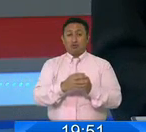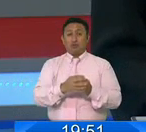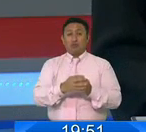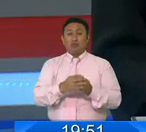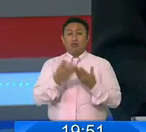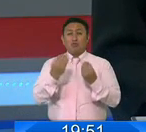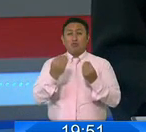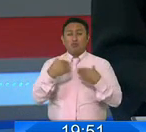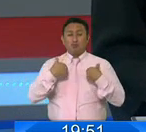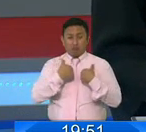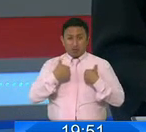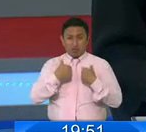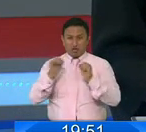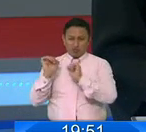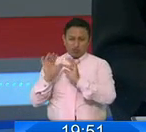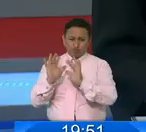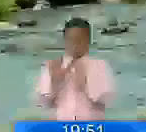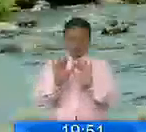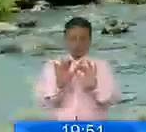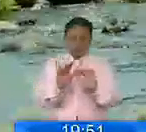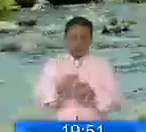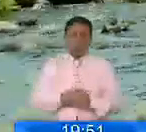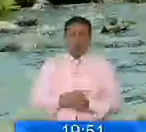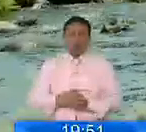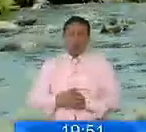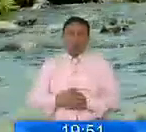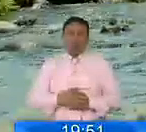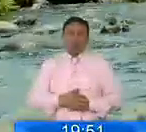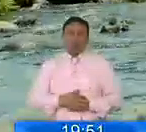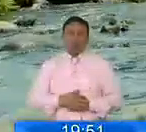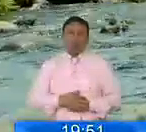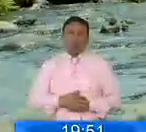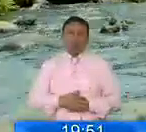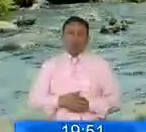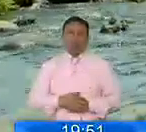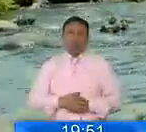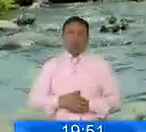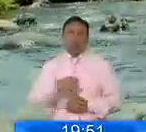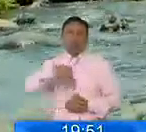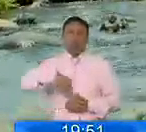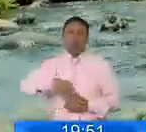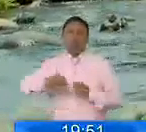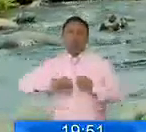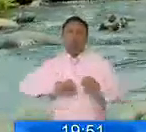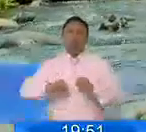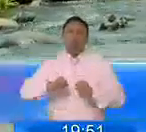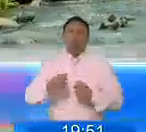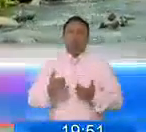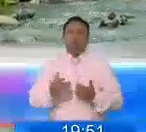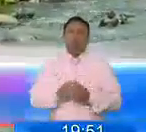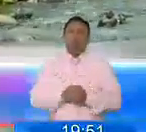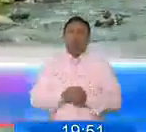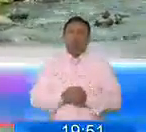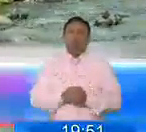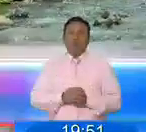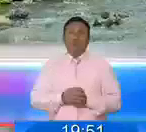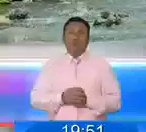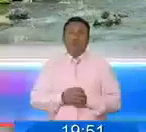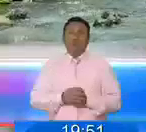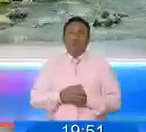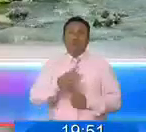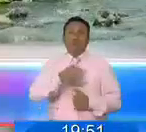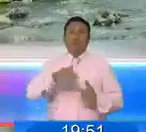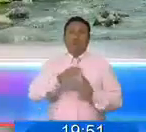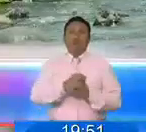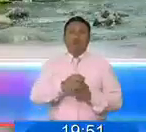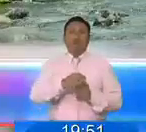a un sinnúmero de especies para entender un poco las actividades que se llevan adelante en la reserva ecológica ya